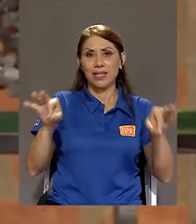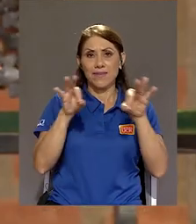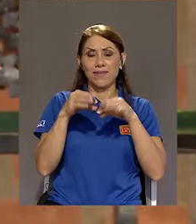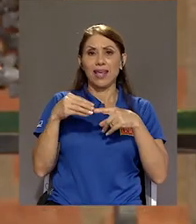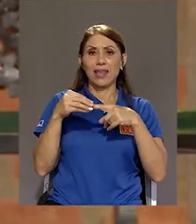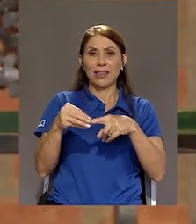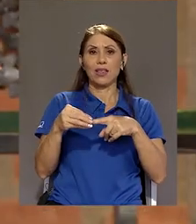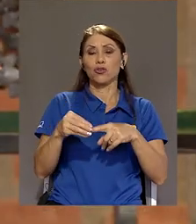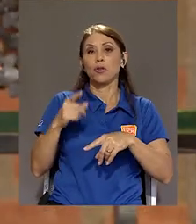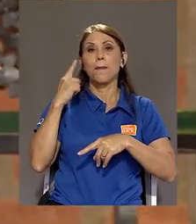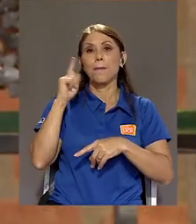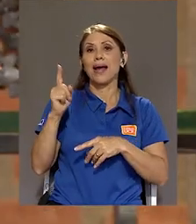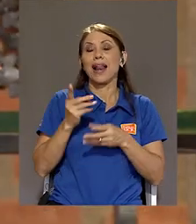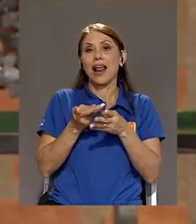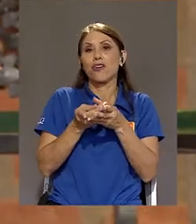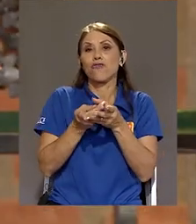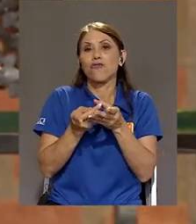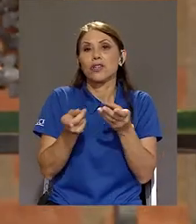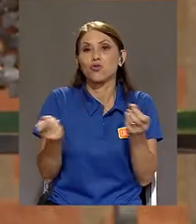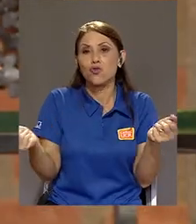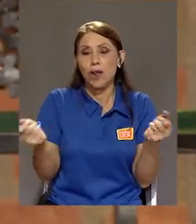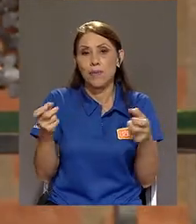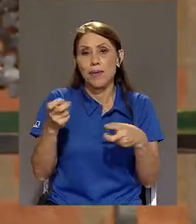la resuelvemática.